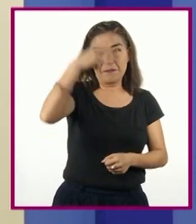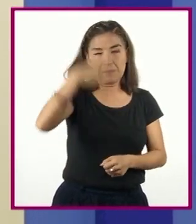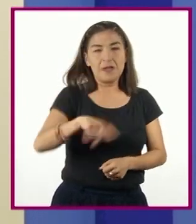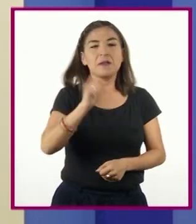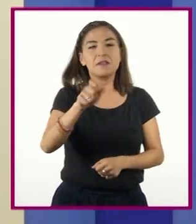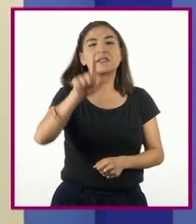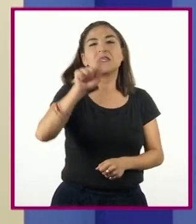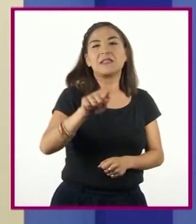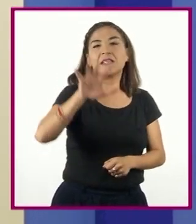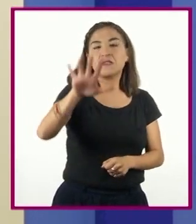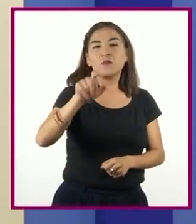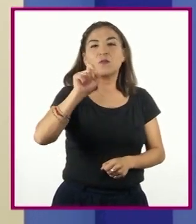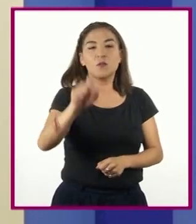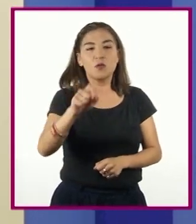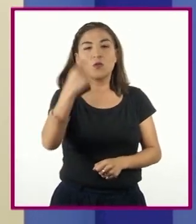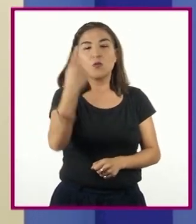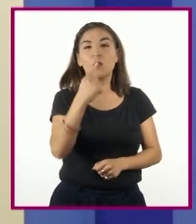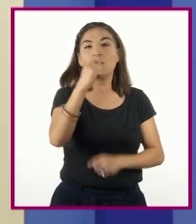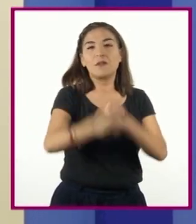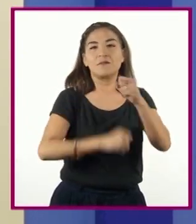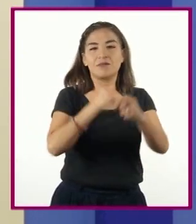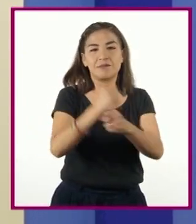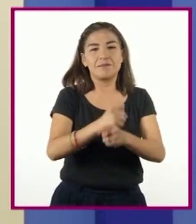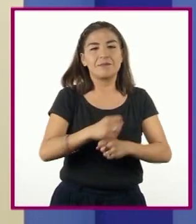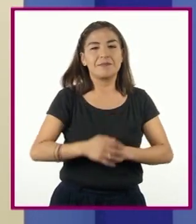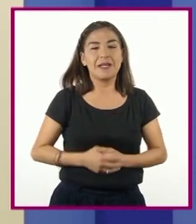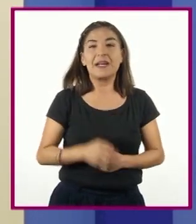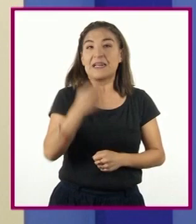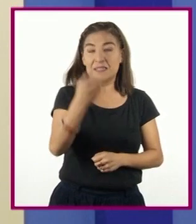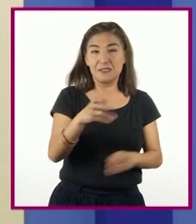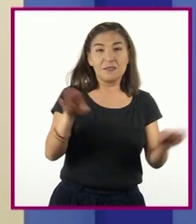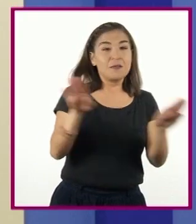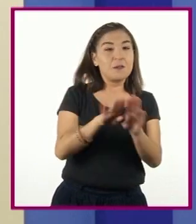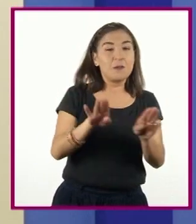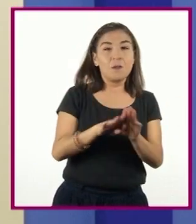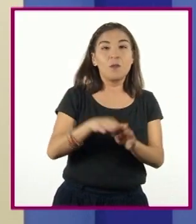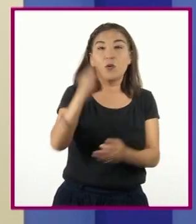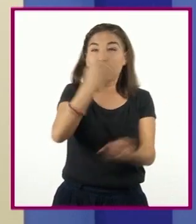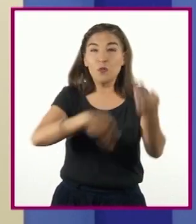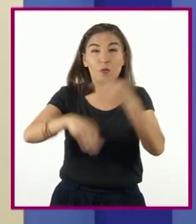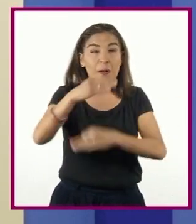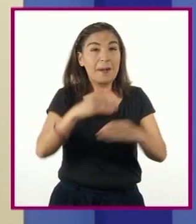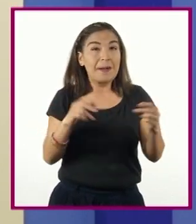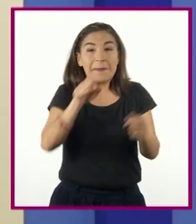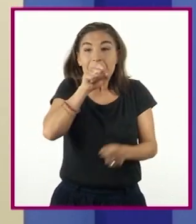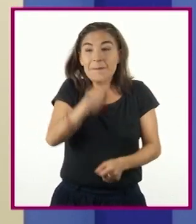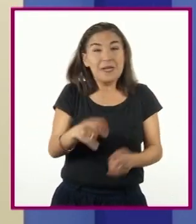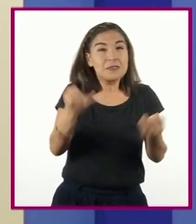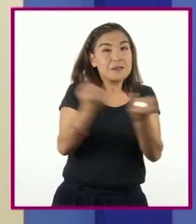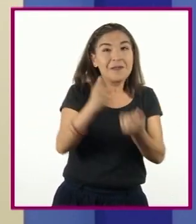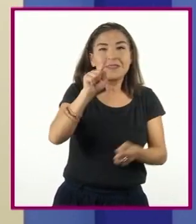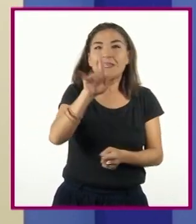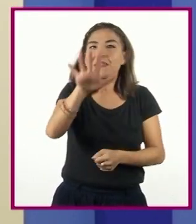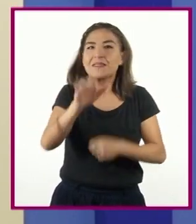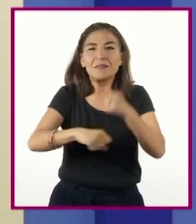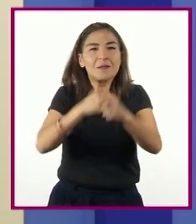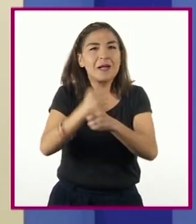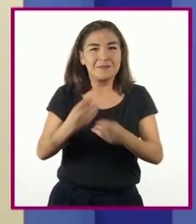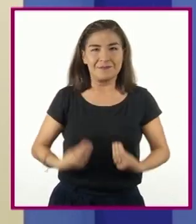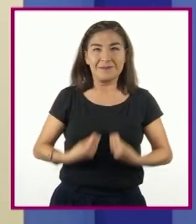de 75.1 años. Eso no quiere decir que todas o todos vivan 75